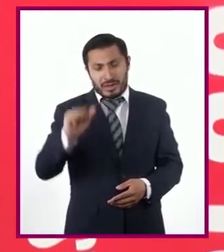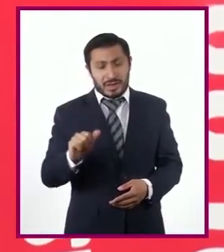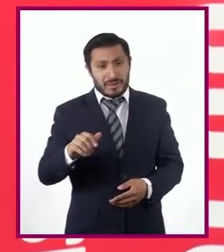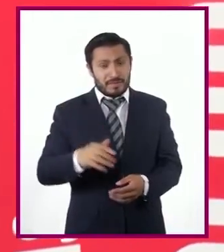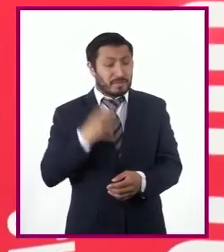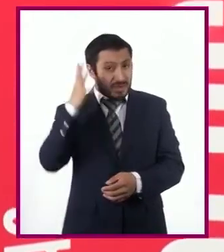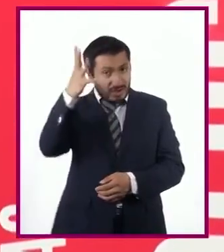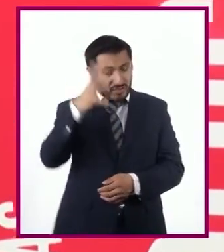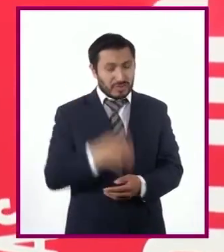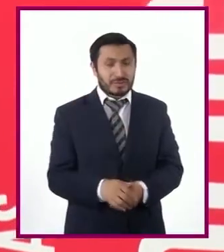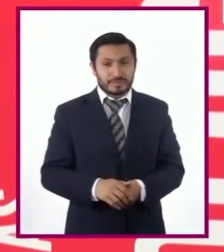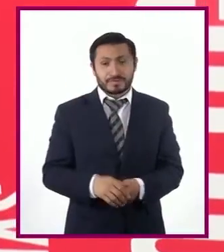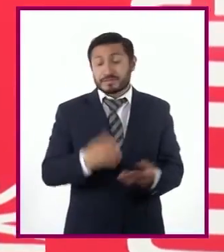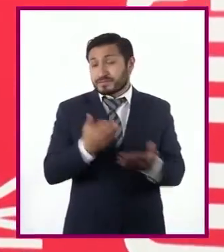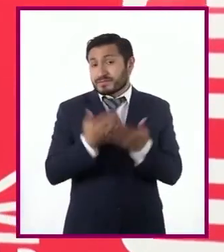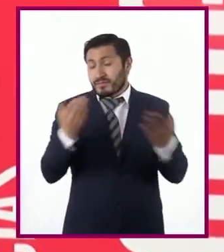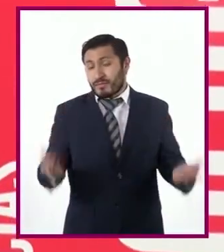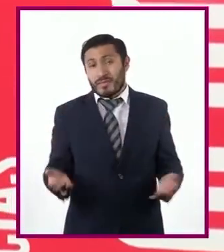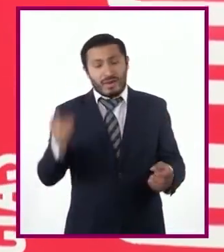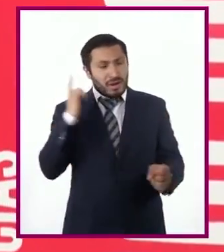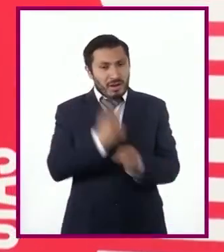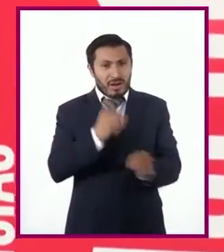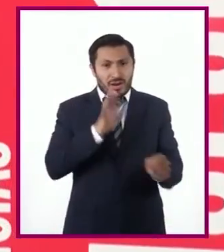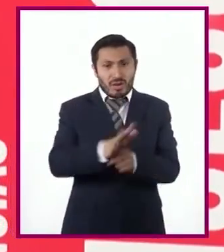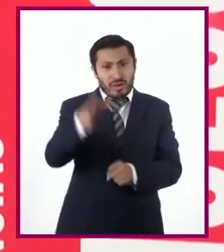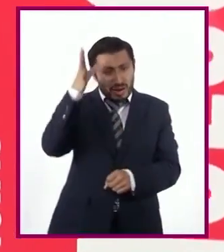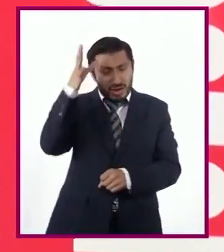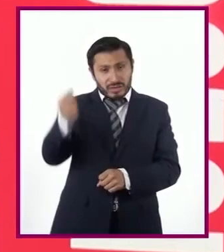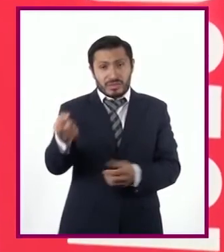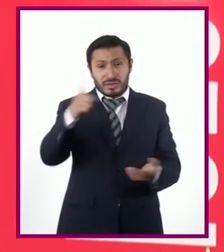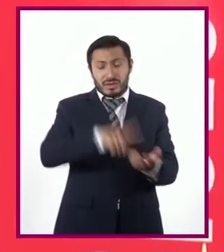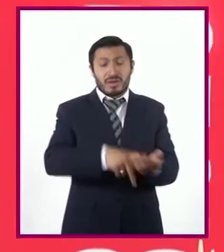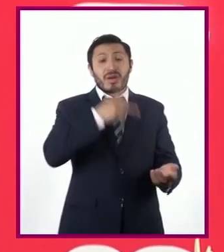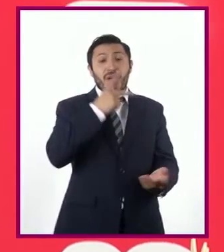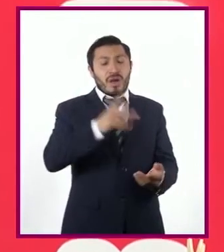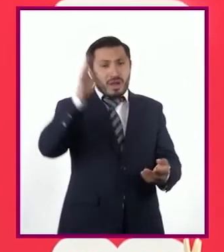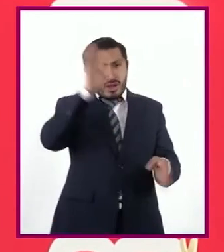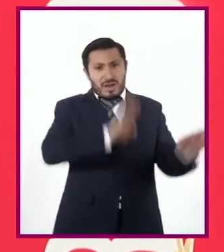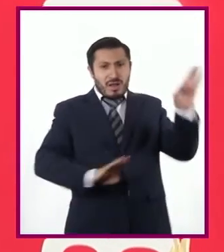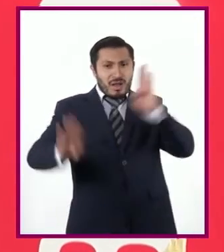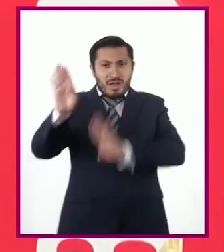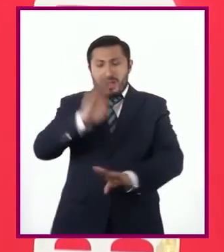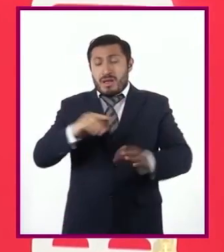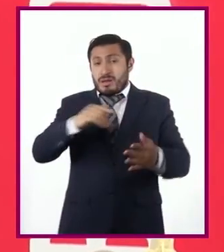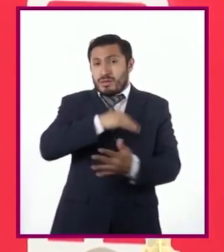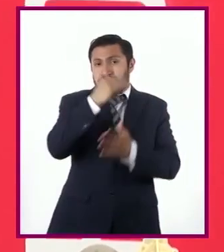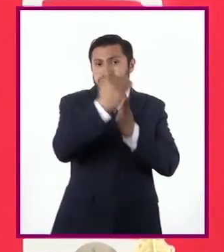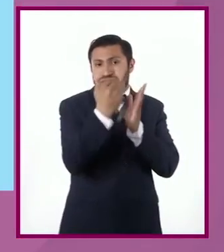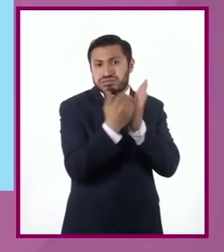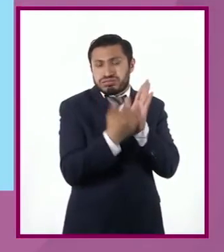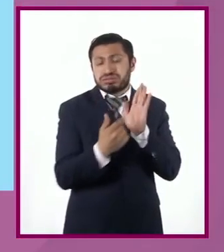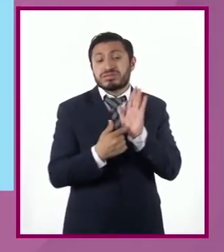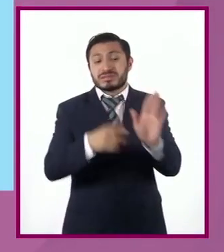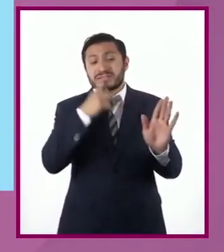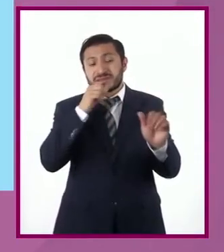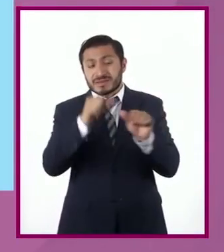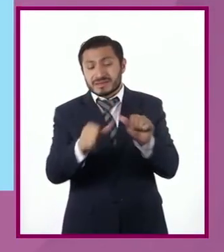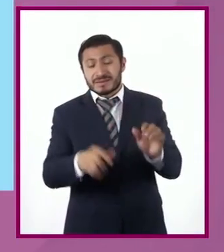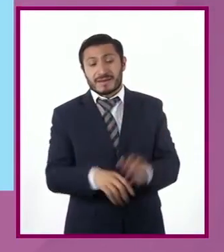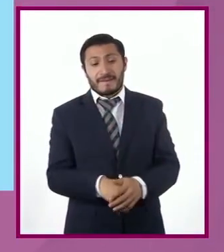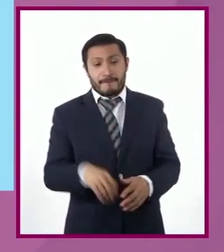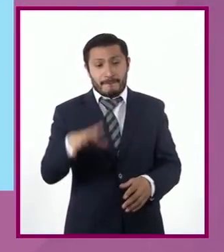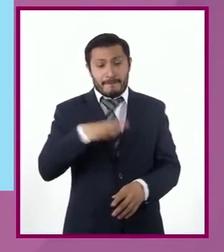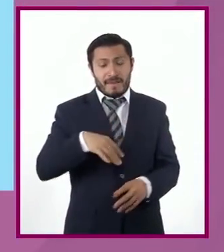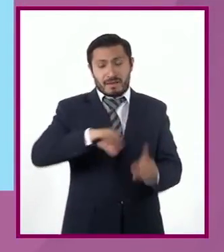Ahora identifiquemos el concepto que agregarán a su abecedario biológico. Las siguientes letras que aparecen en pantalla están